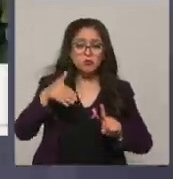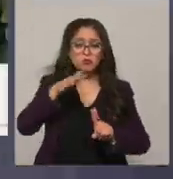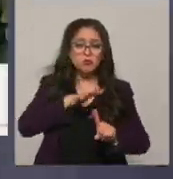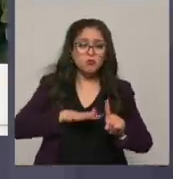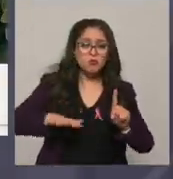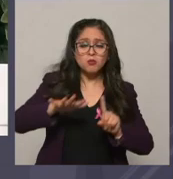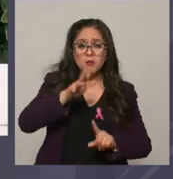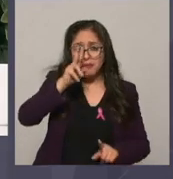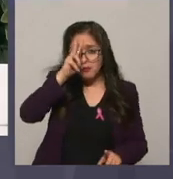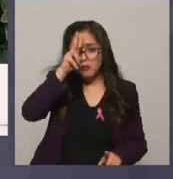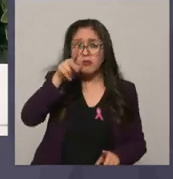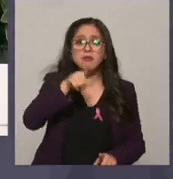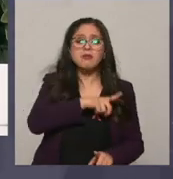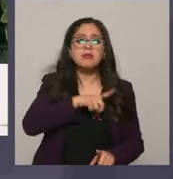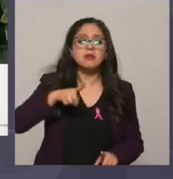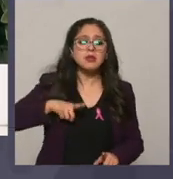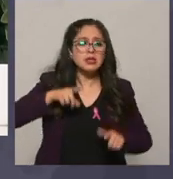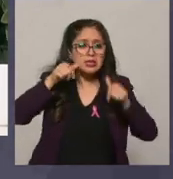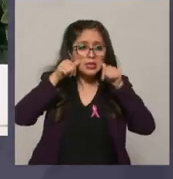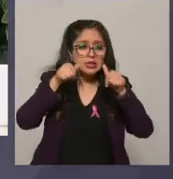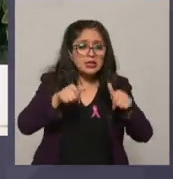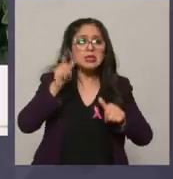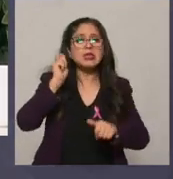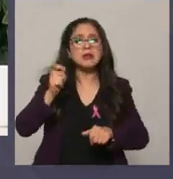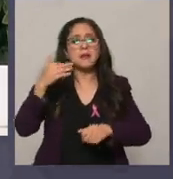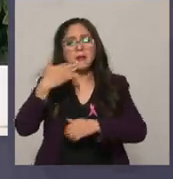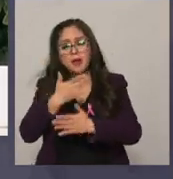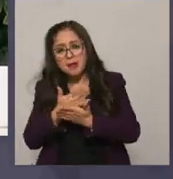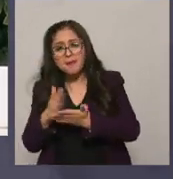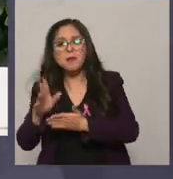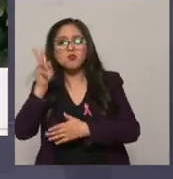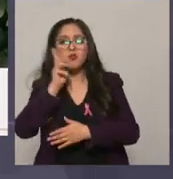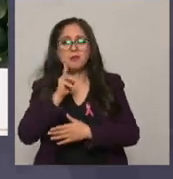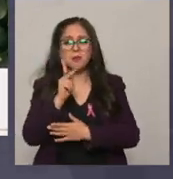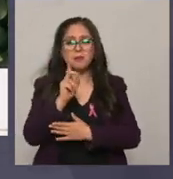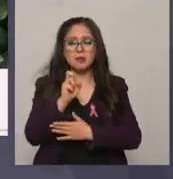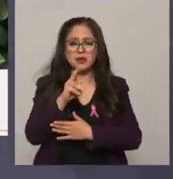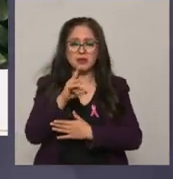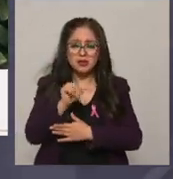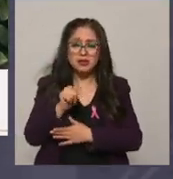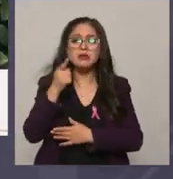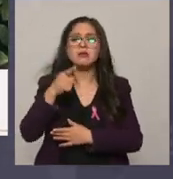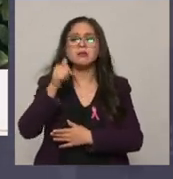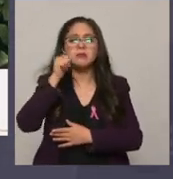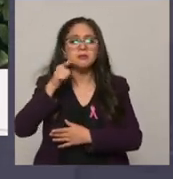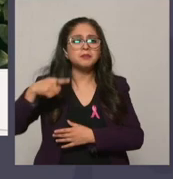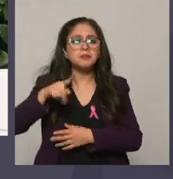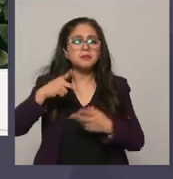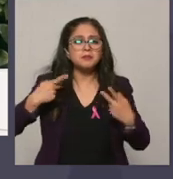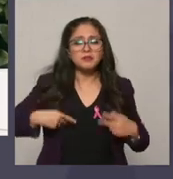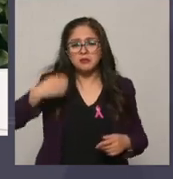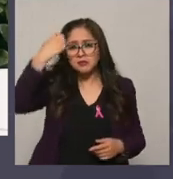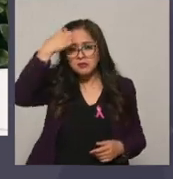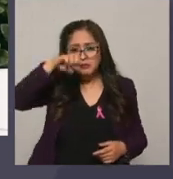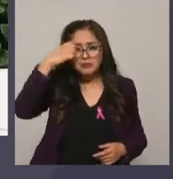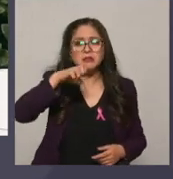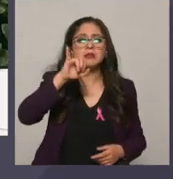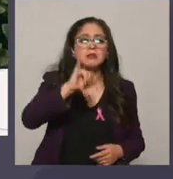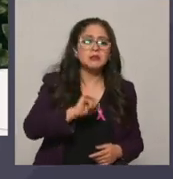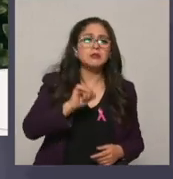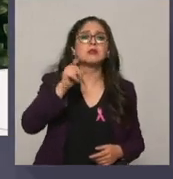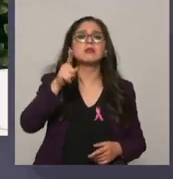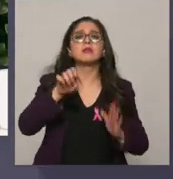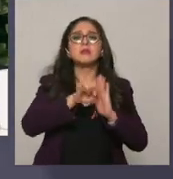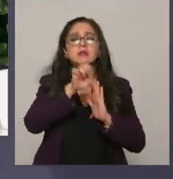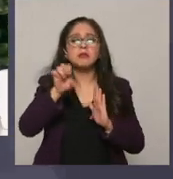tomar en cuenta más allá de las pruebas periciales, es decir, más allá de lo que los especialistas te digan si una cuerda se